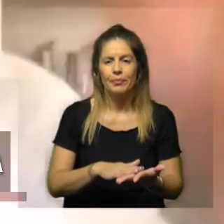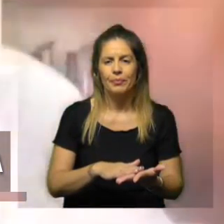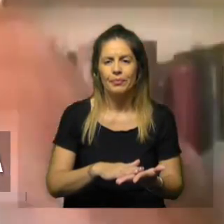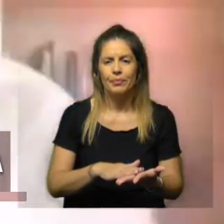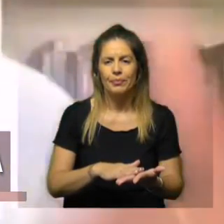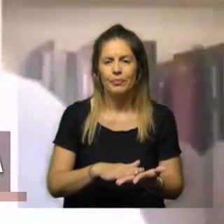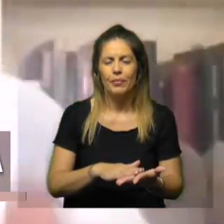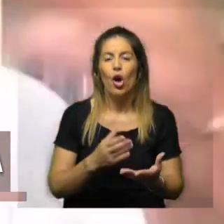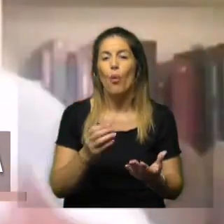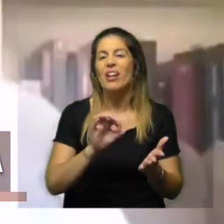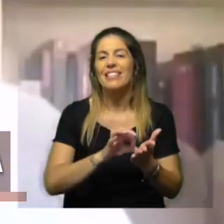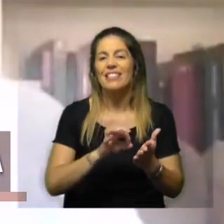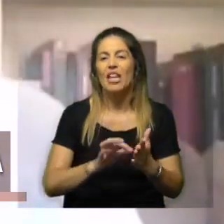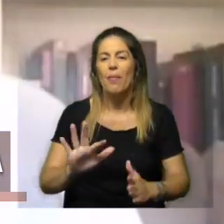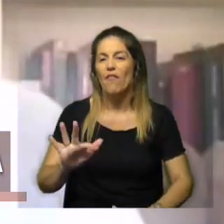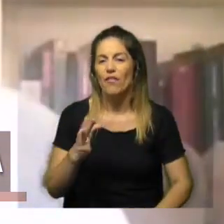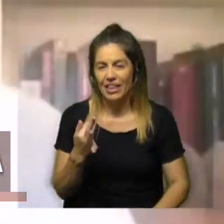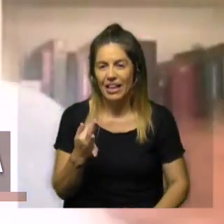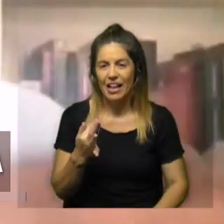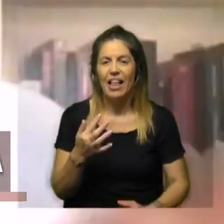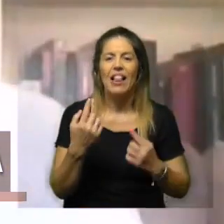cómo el sistema federal, las distintas lealtades,